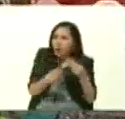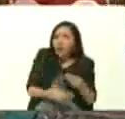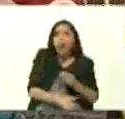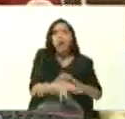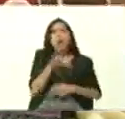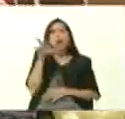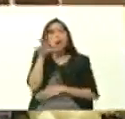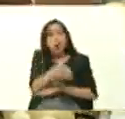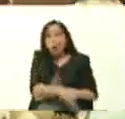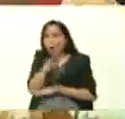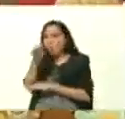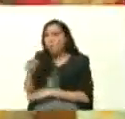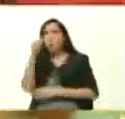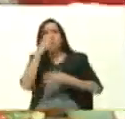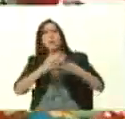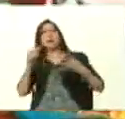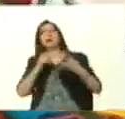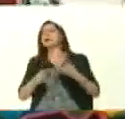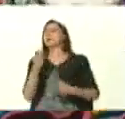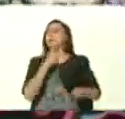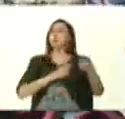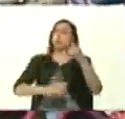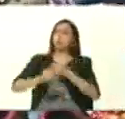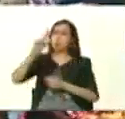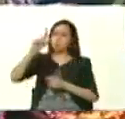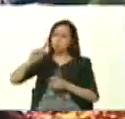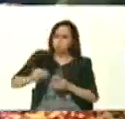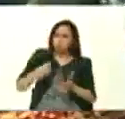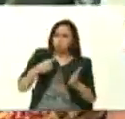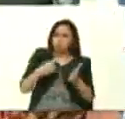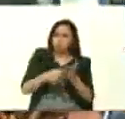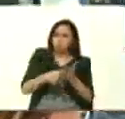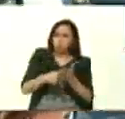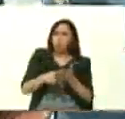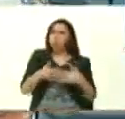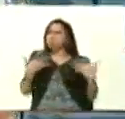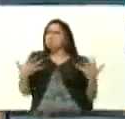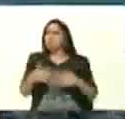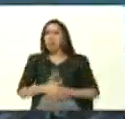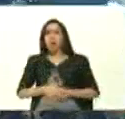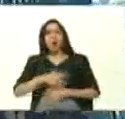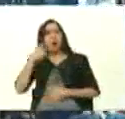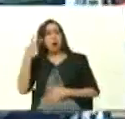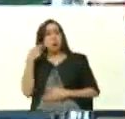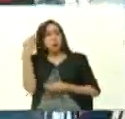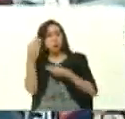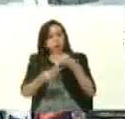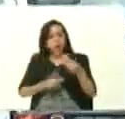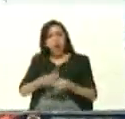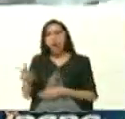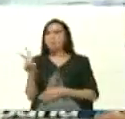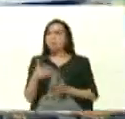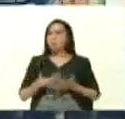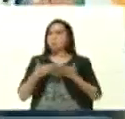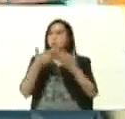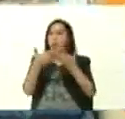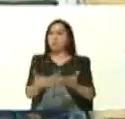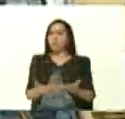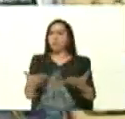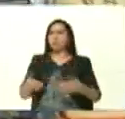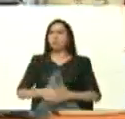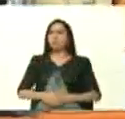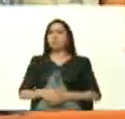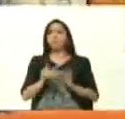acá diferentes productos vendidos a precios solidarios como parte de las políticas del Estado venezolano para garantizar